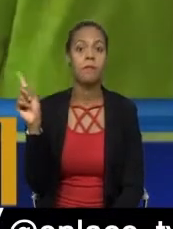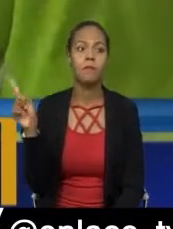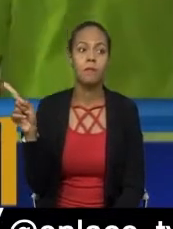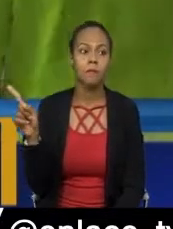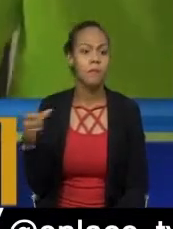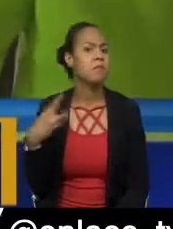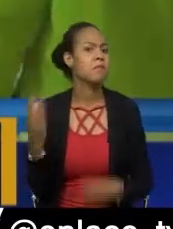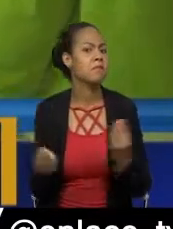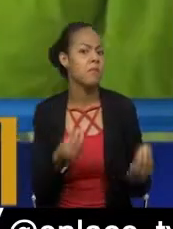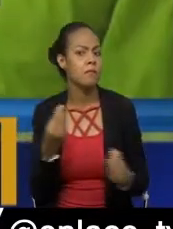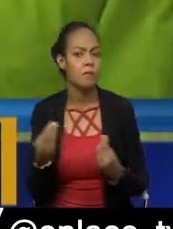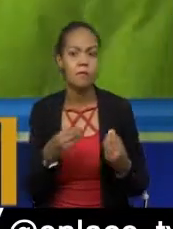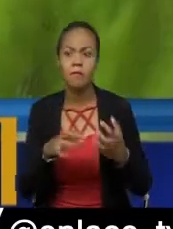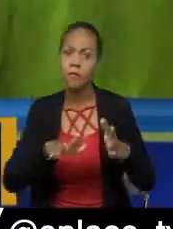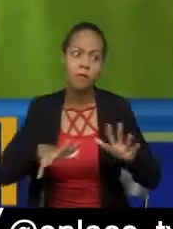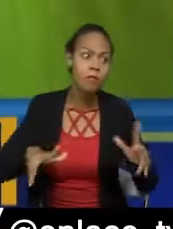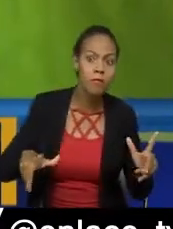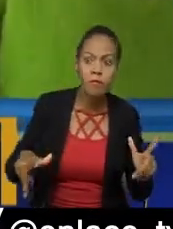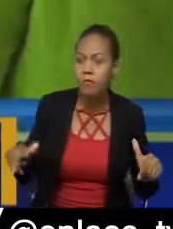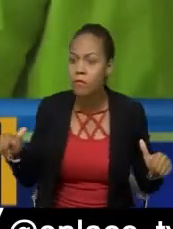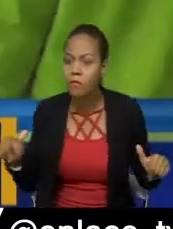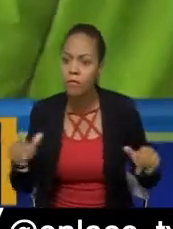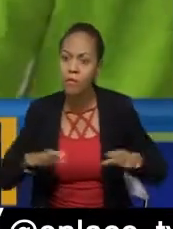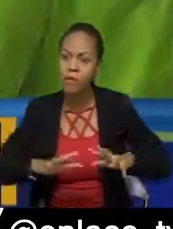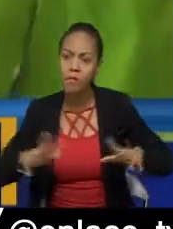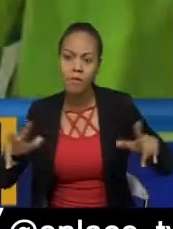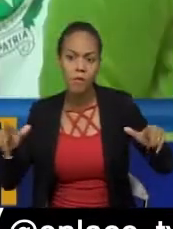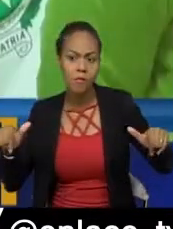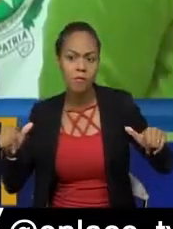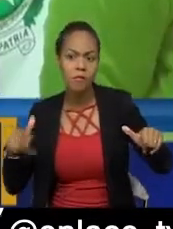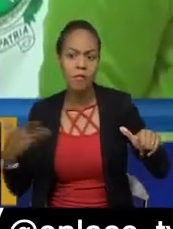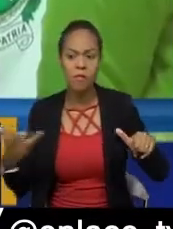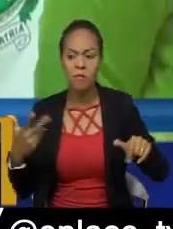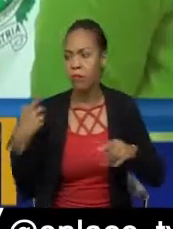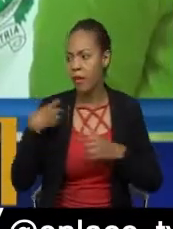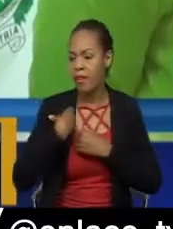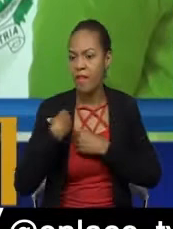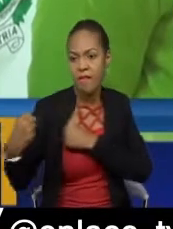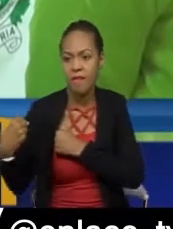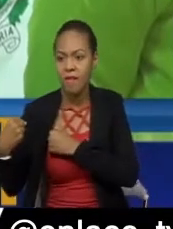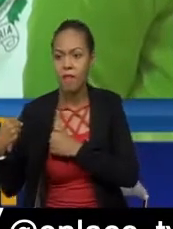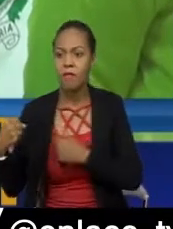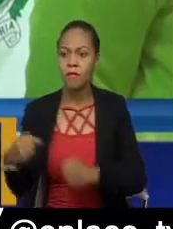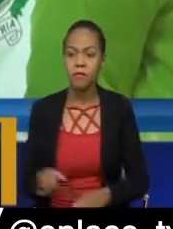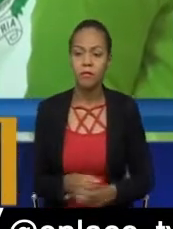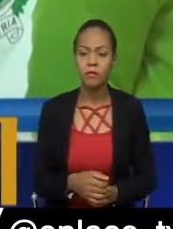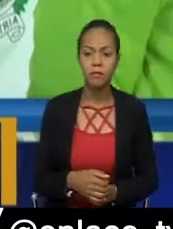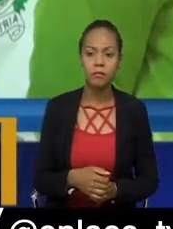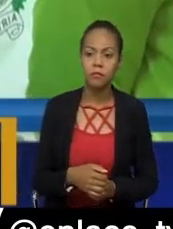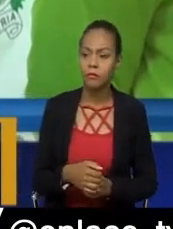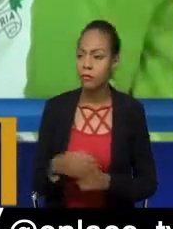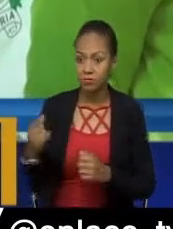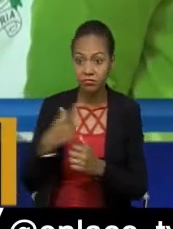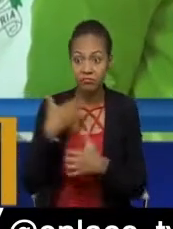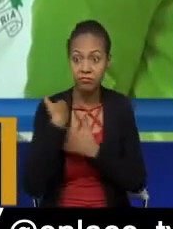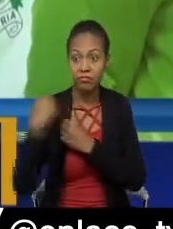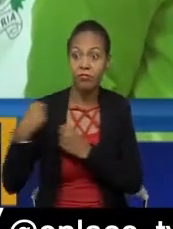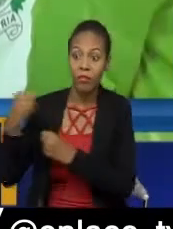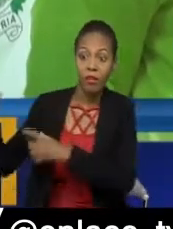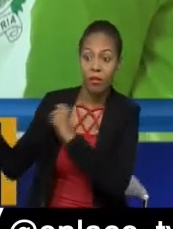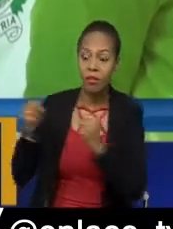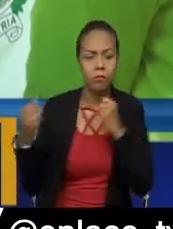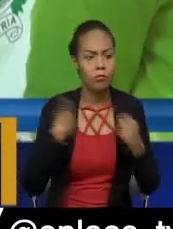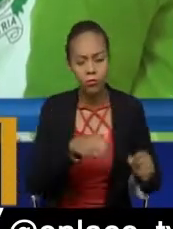se dedicaba a hurtar a los ciudadanos mediante la modalidad de alado. Tras arduas labores de investigación e inteligencia con nuestro personal de